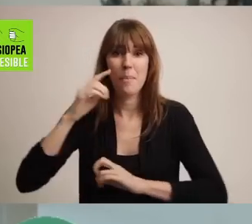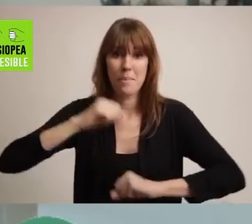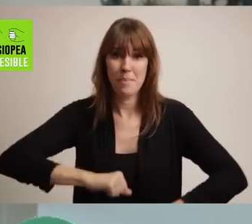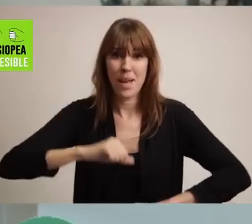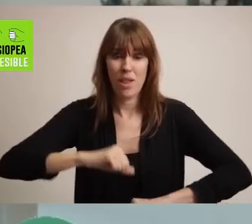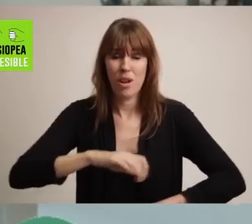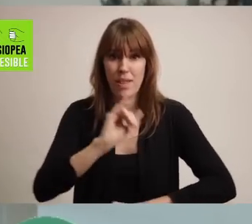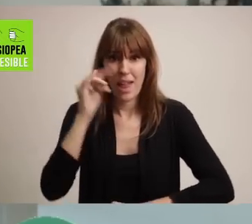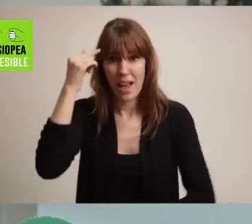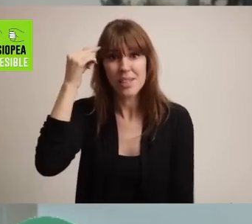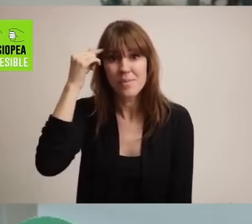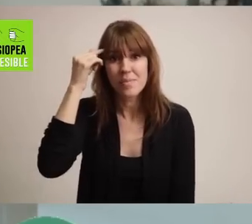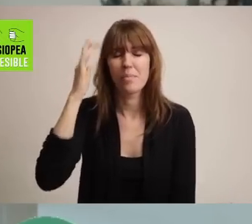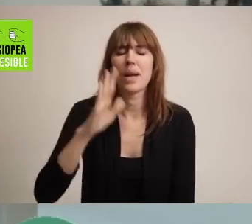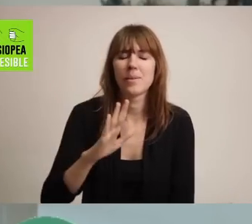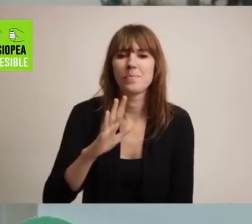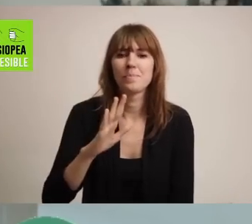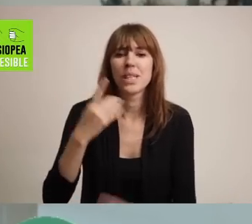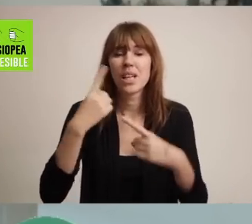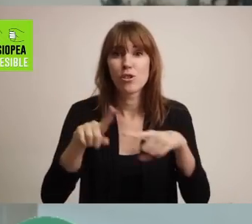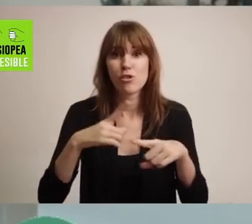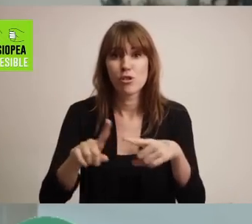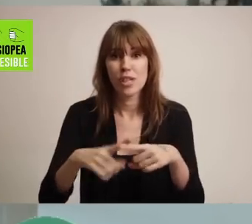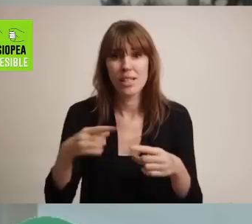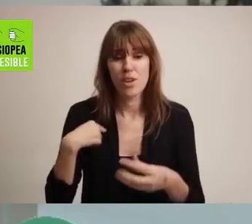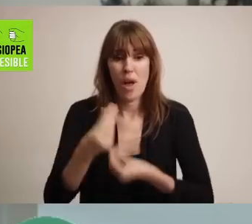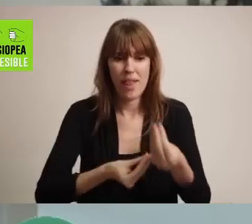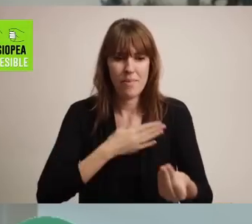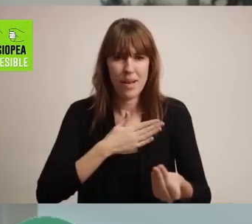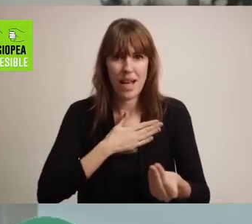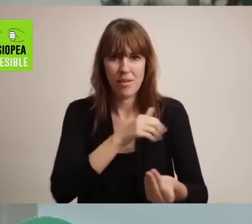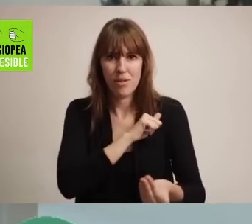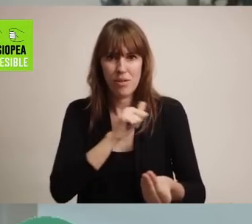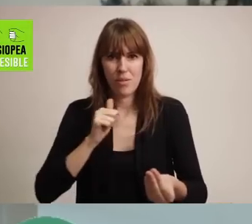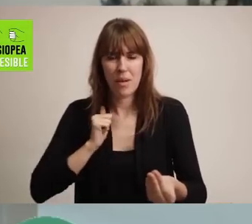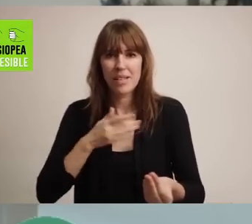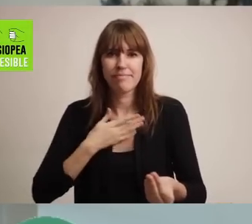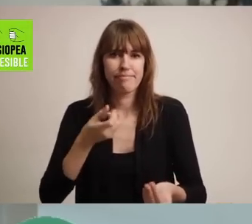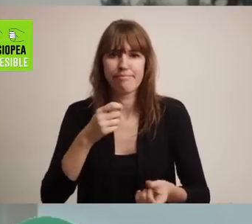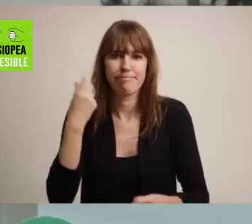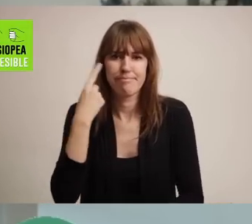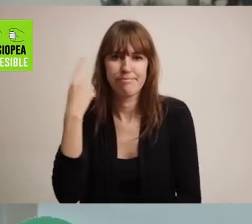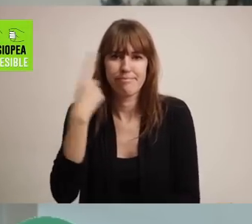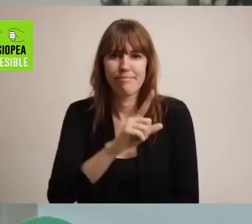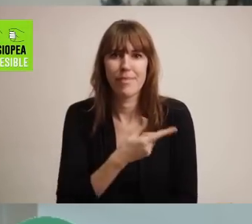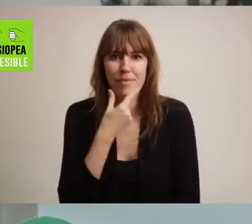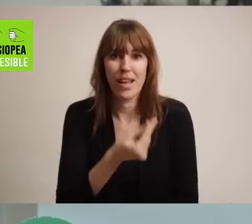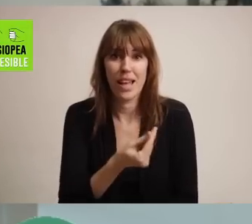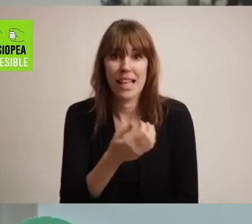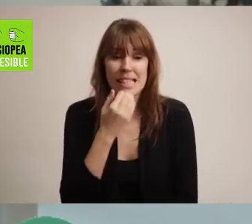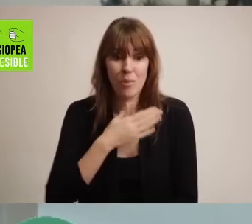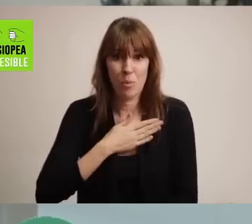para poder entender que las cosas hay que hacerlas propias, por mucho que nos lo enseñen, si tú no lo haces propio, eso no tiene